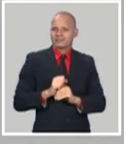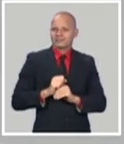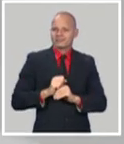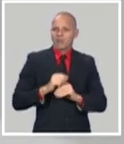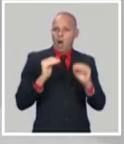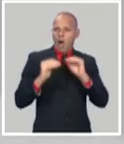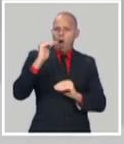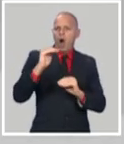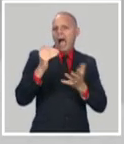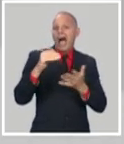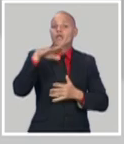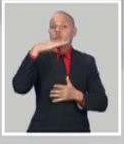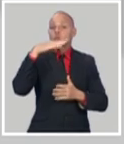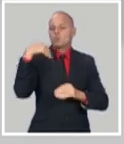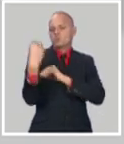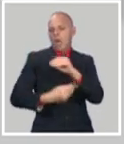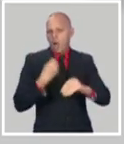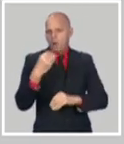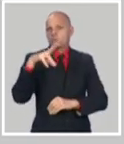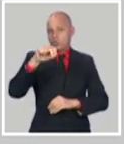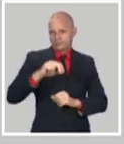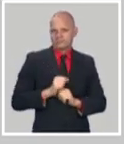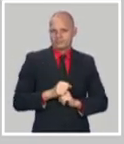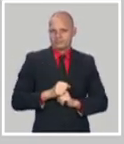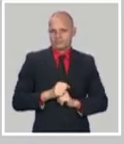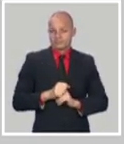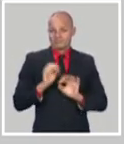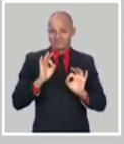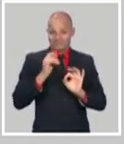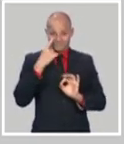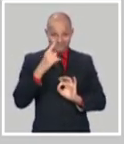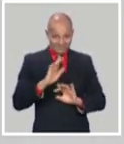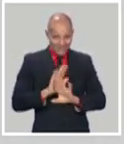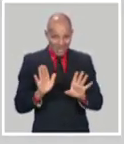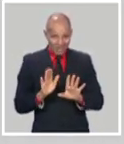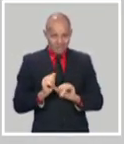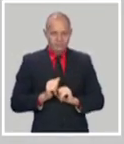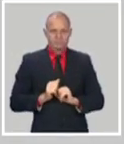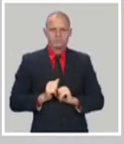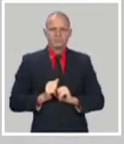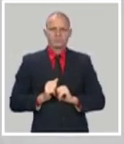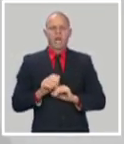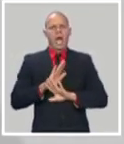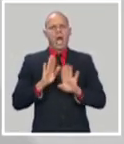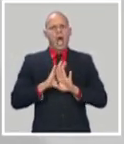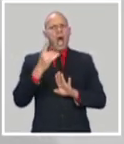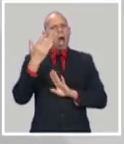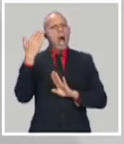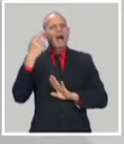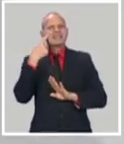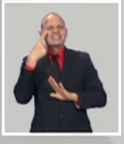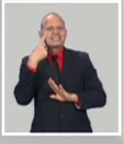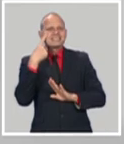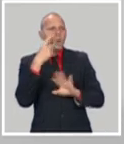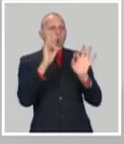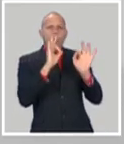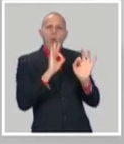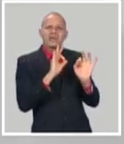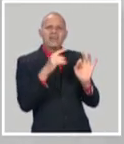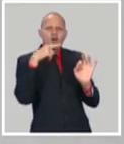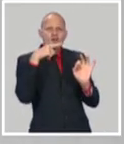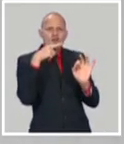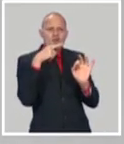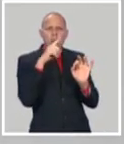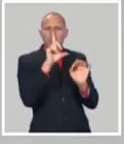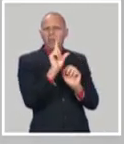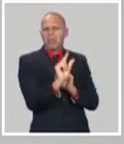al virus una capacidad de que prácticamente, vamos a decir, que acorraló a la original y él se impuso en el virus. Y este